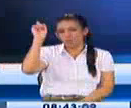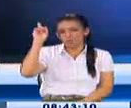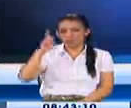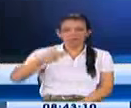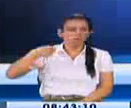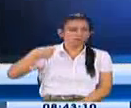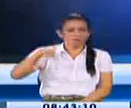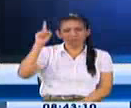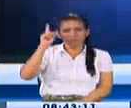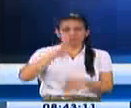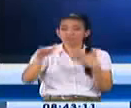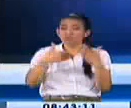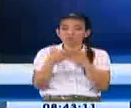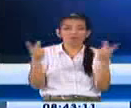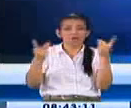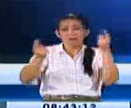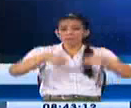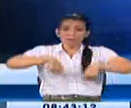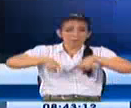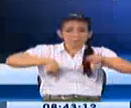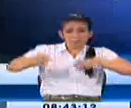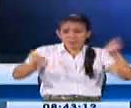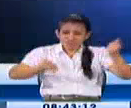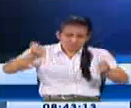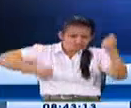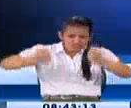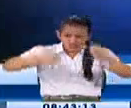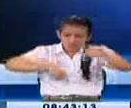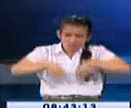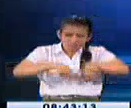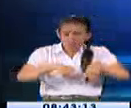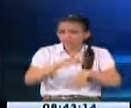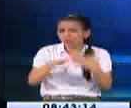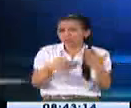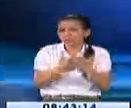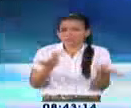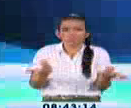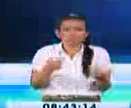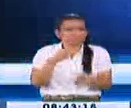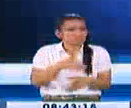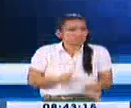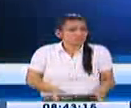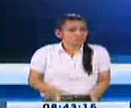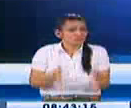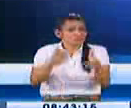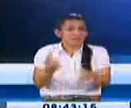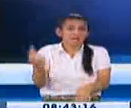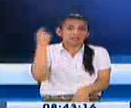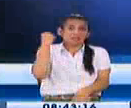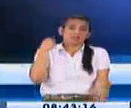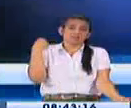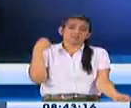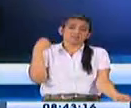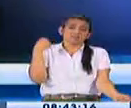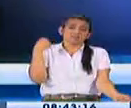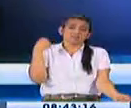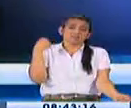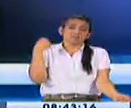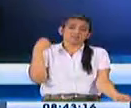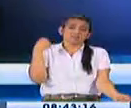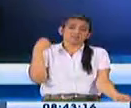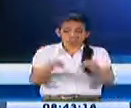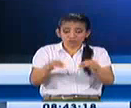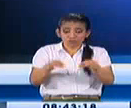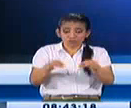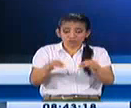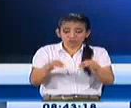Libertad Peninsular. Todos andan a la carrera aquí en esta vía. Fue fuerte. La vía, mira, estaba toda destrozada la parte de atrás. Los asientos se veían